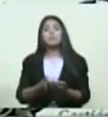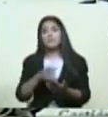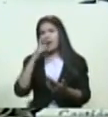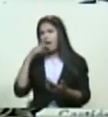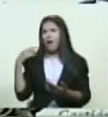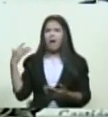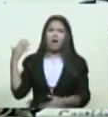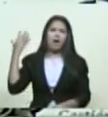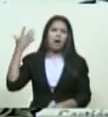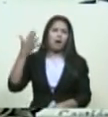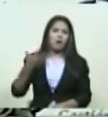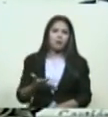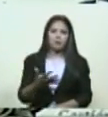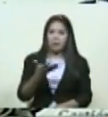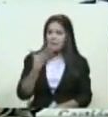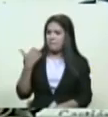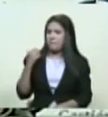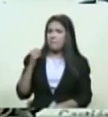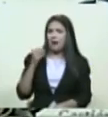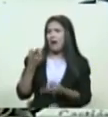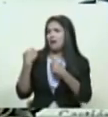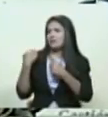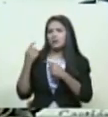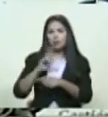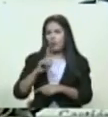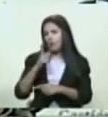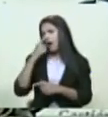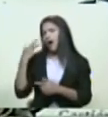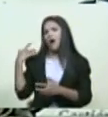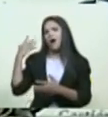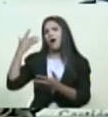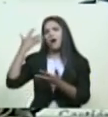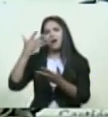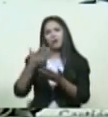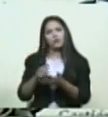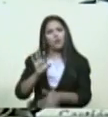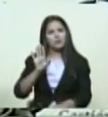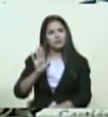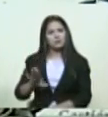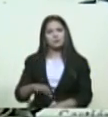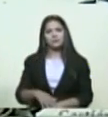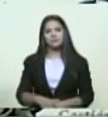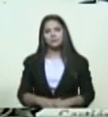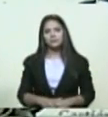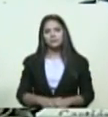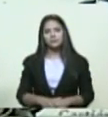décadas, no nació ayer ni hace años, que tiene décadas